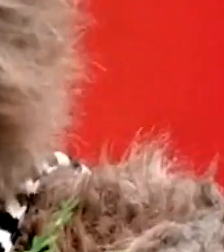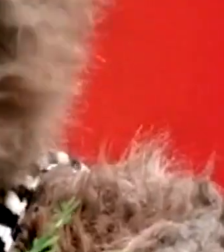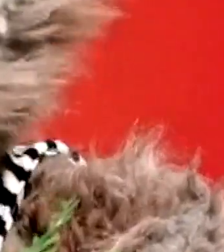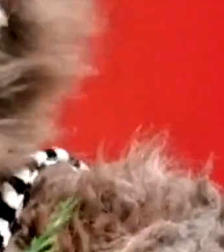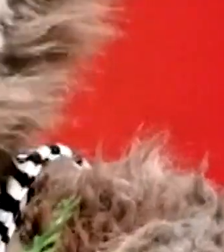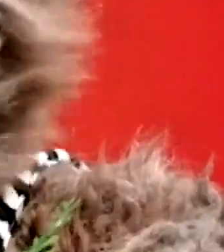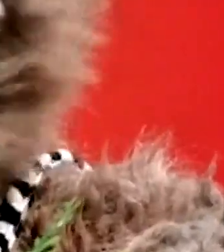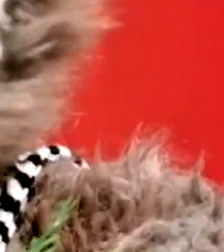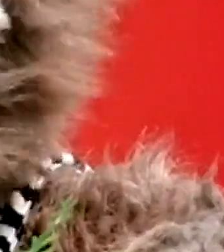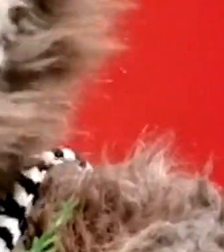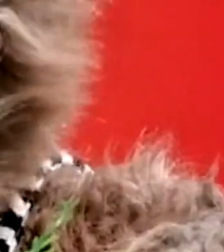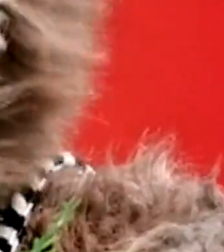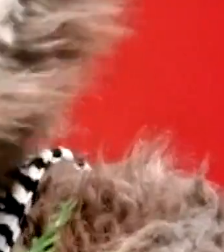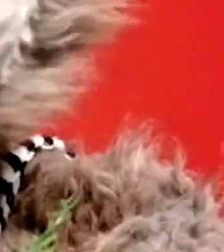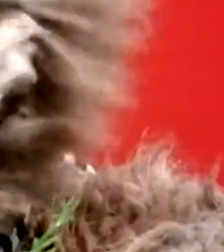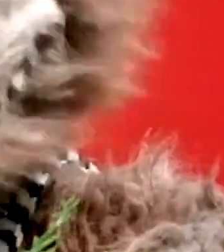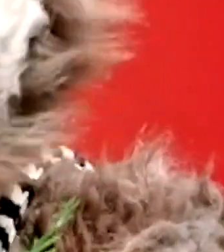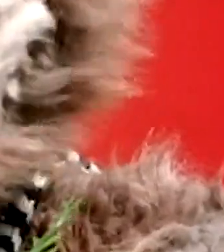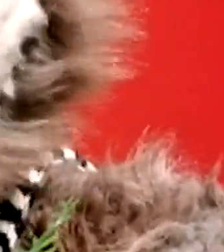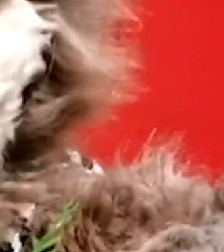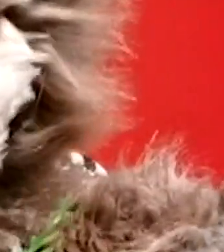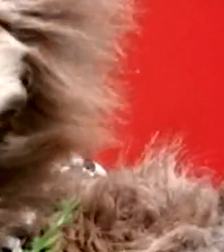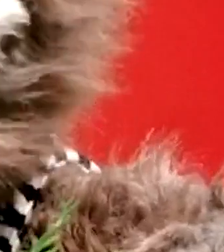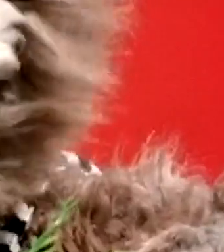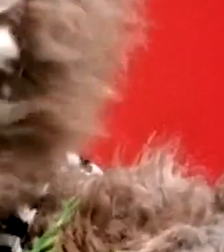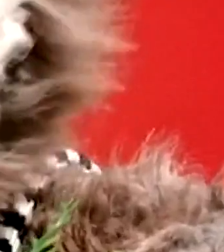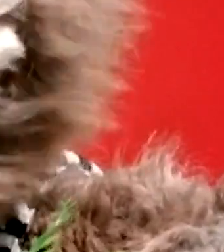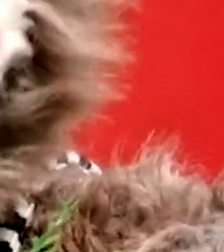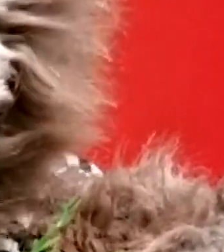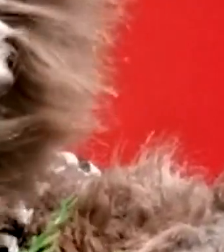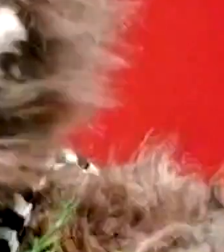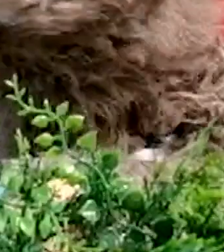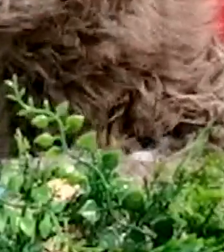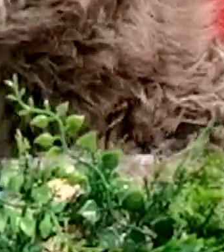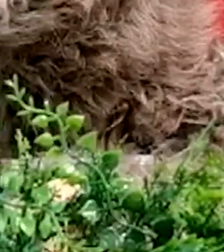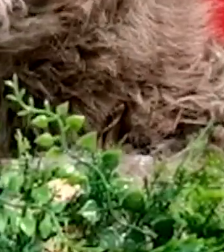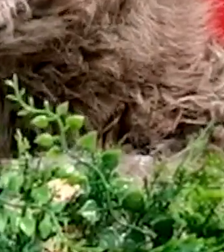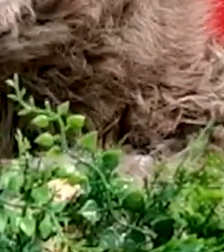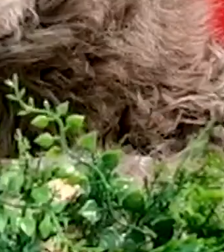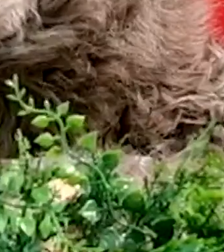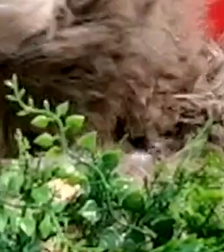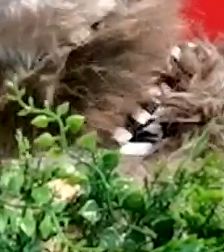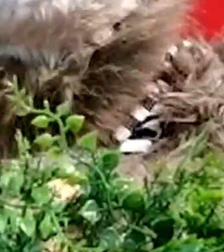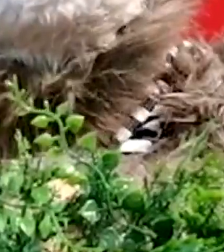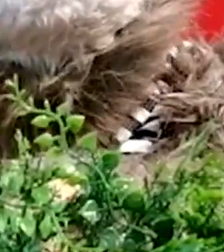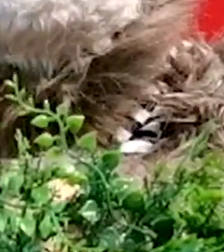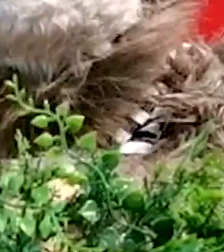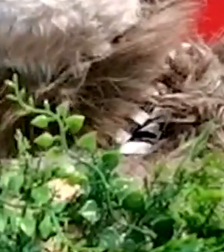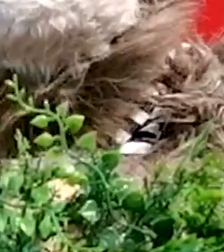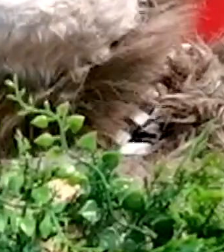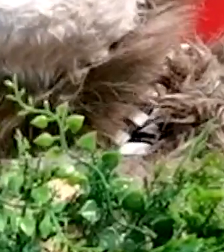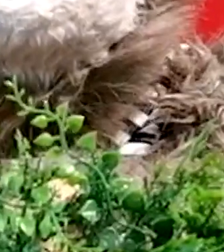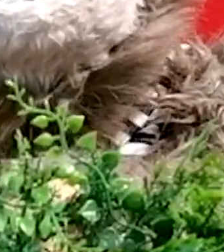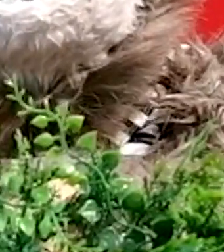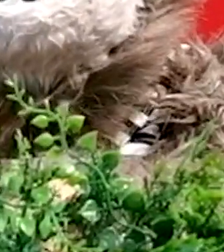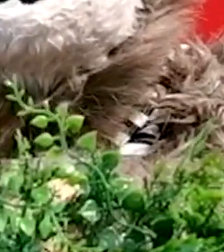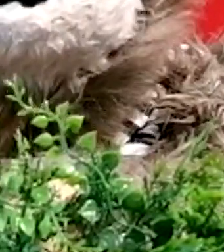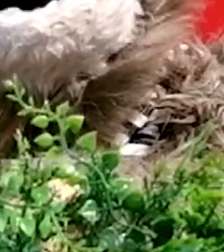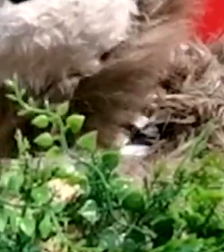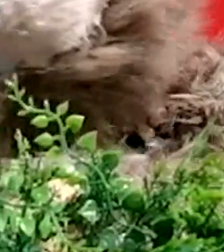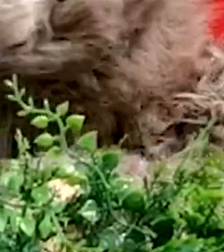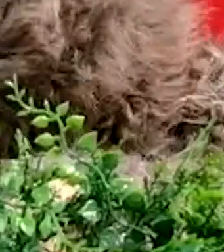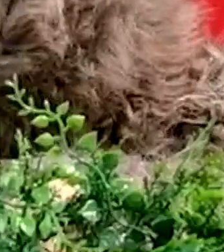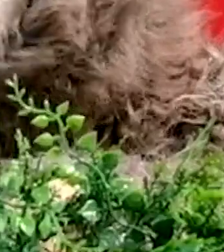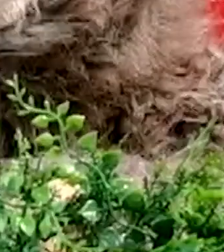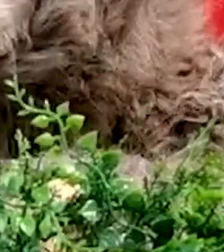tortuga baula es la especie que bucea a mayor profundidad. Un buceo típico puede tener una